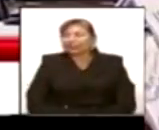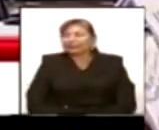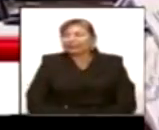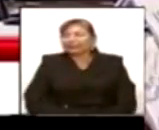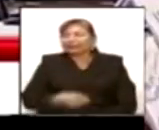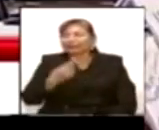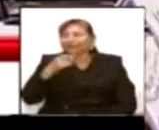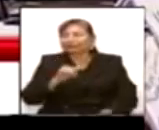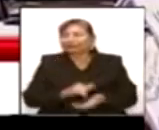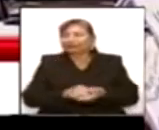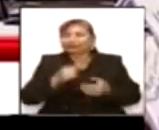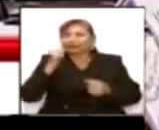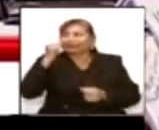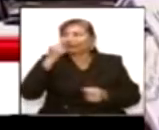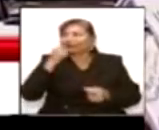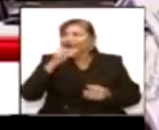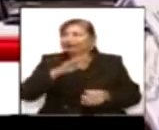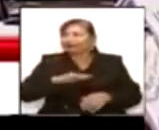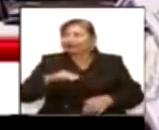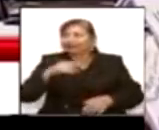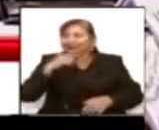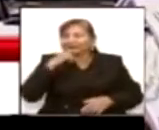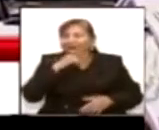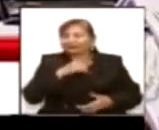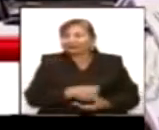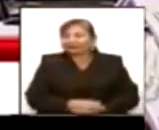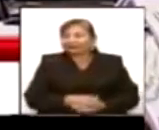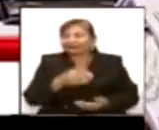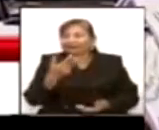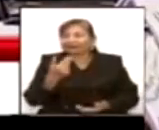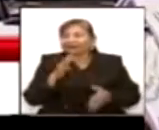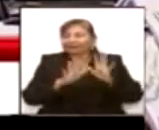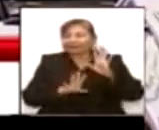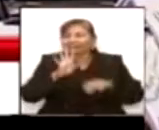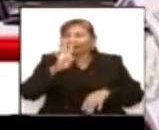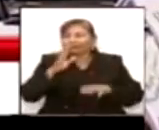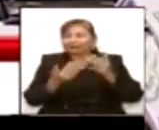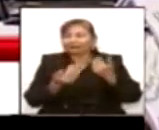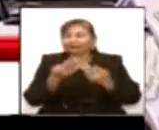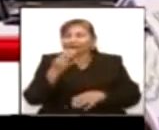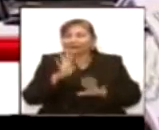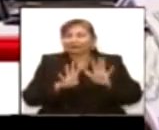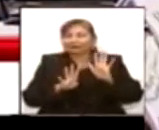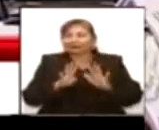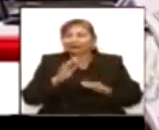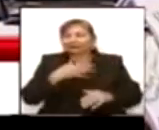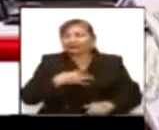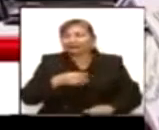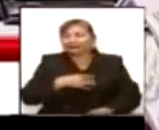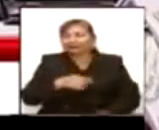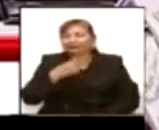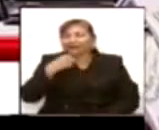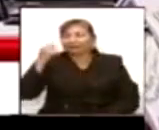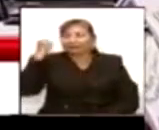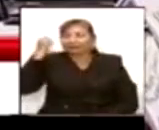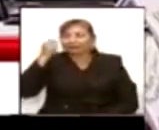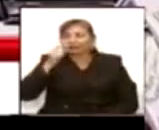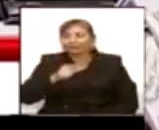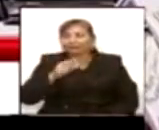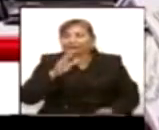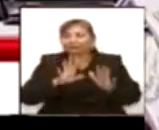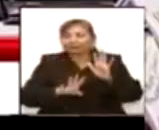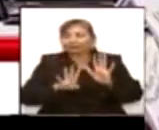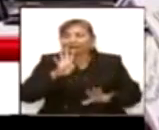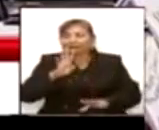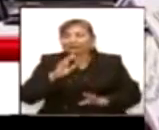también existe el derecho de una niña de 12, de 13, de 14 años. Y los derechos de esas niñas de 12,